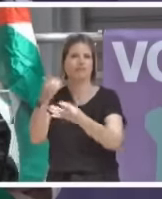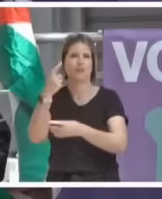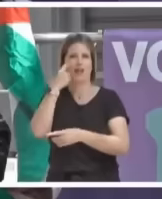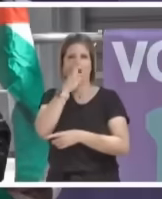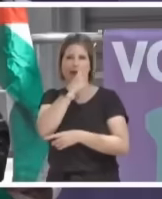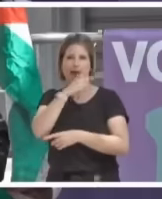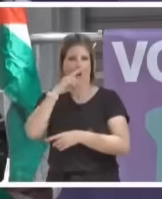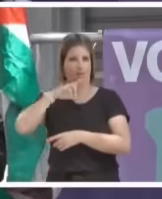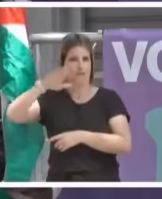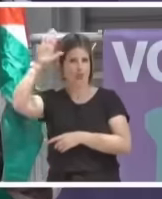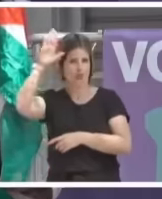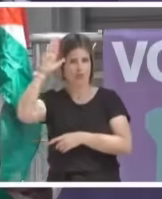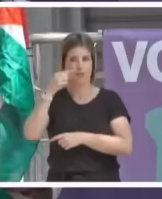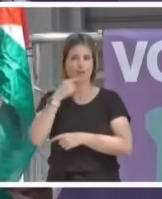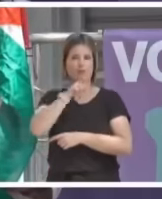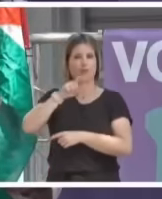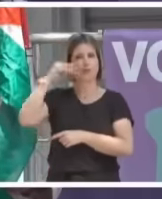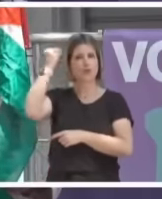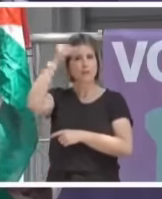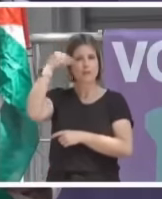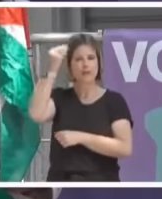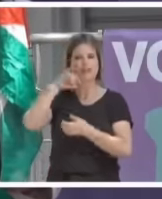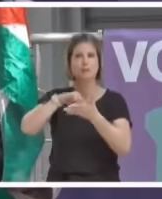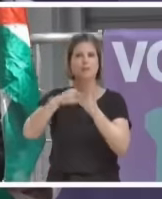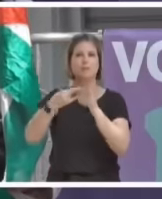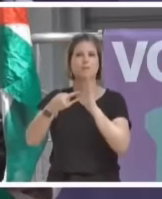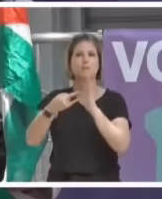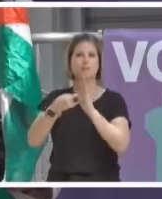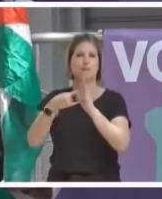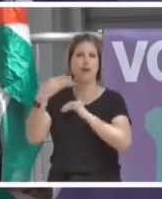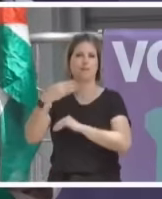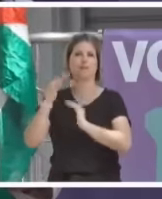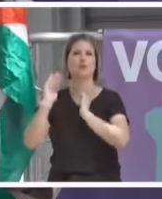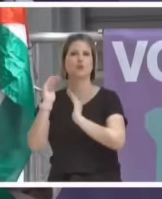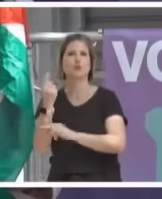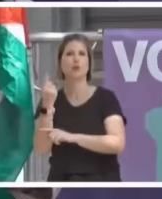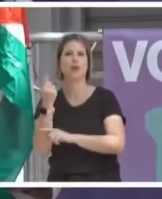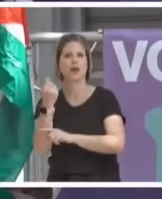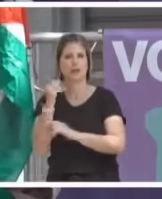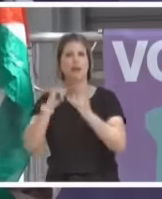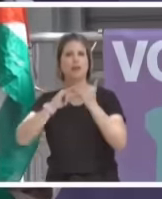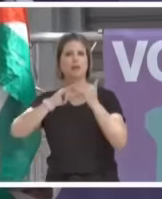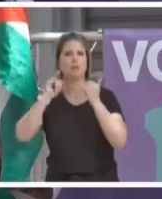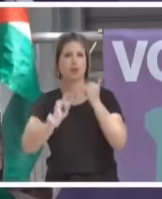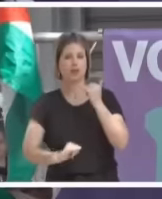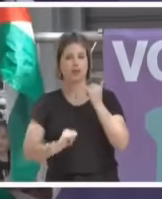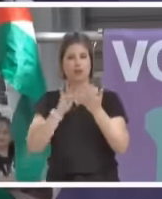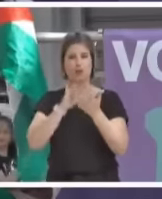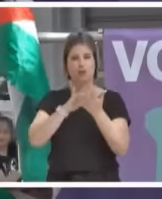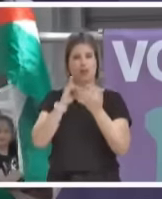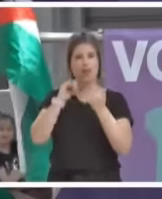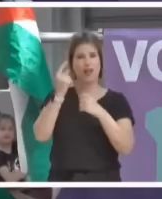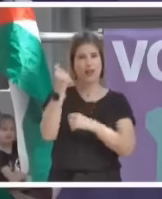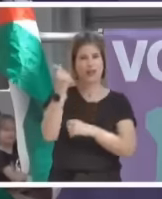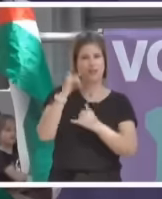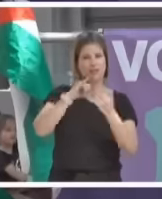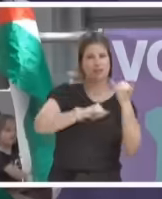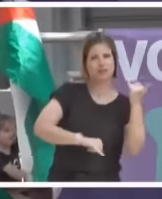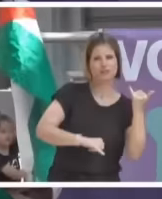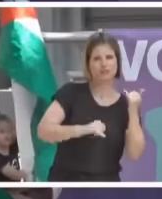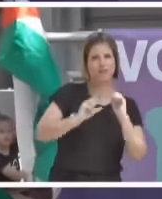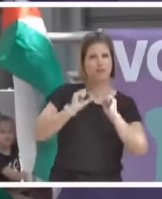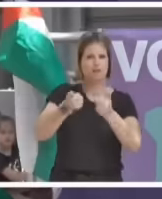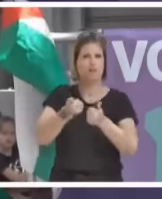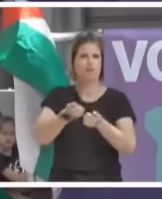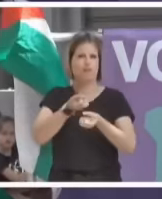fascismo es, como decía un pensador, el plan B del capitalismo en crisis. Es decir, cuando el capitalismo entra en crisis, sacamos al fascismo a